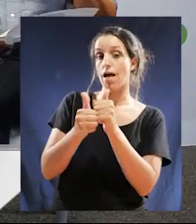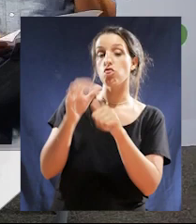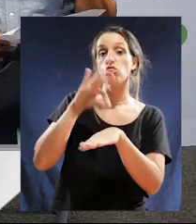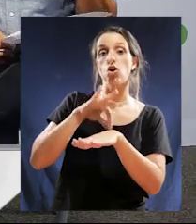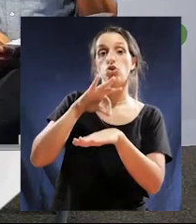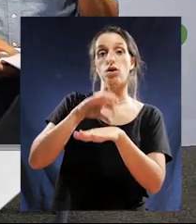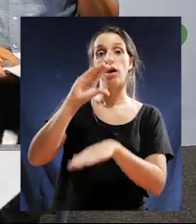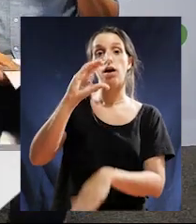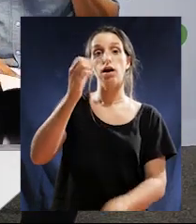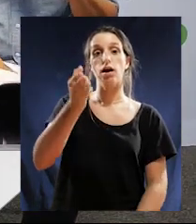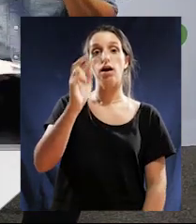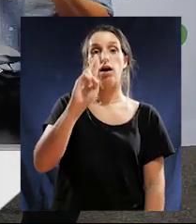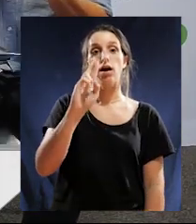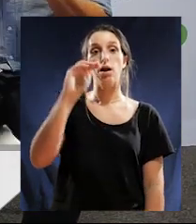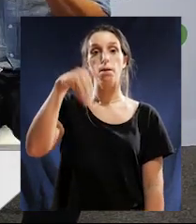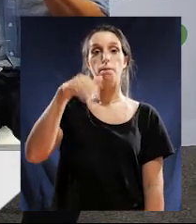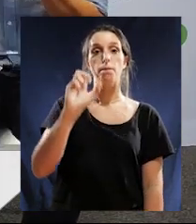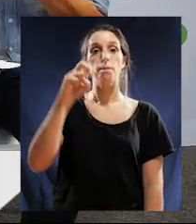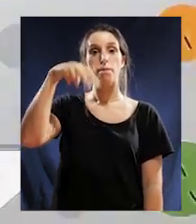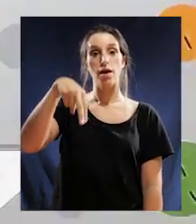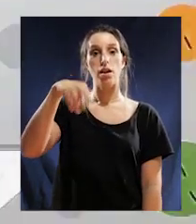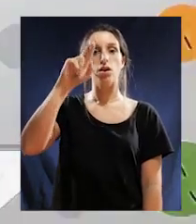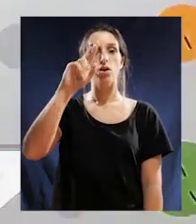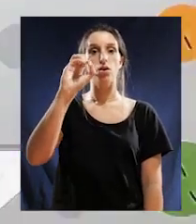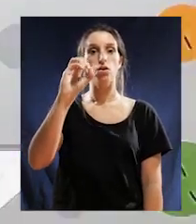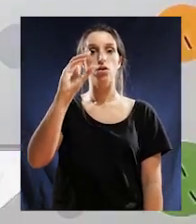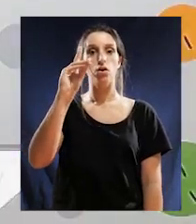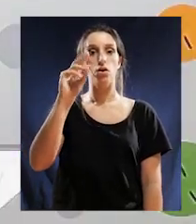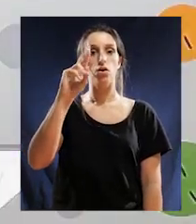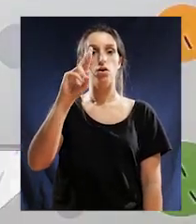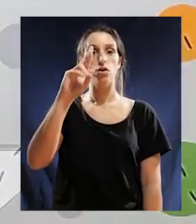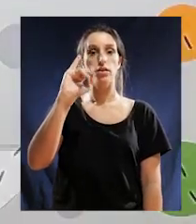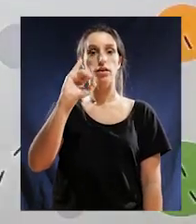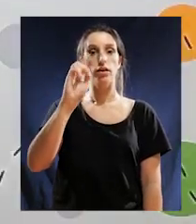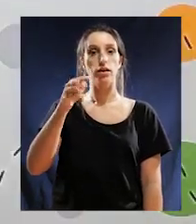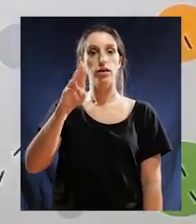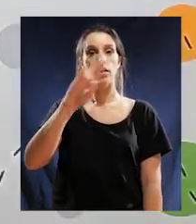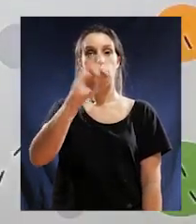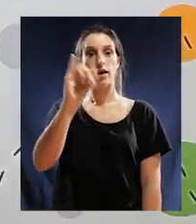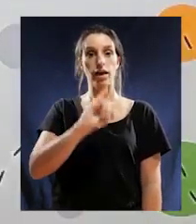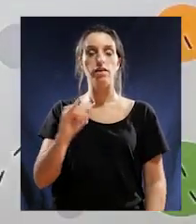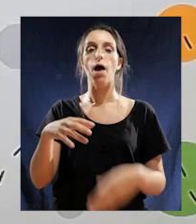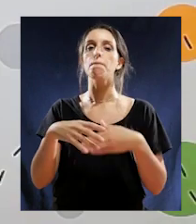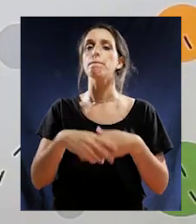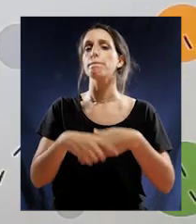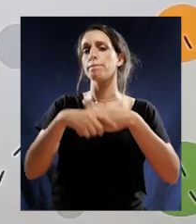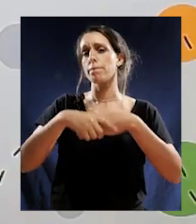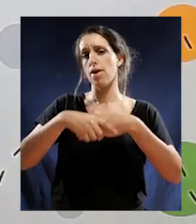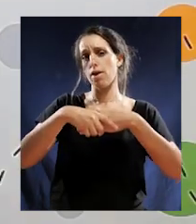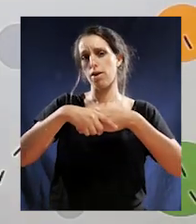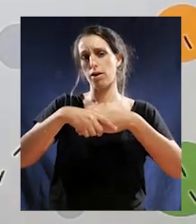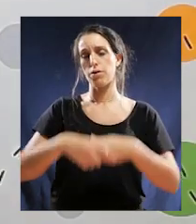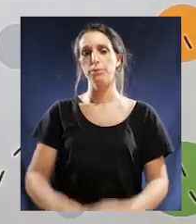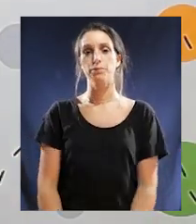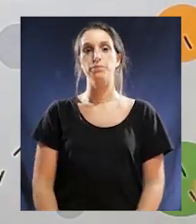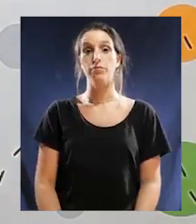nos ha acompañado en la doctora del carmen rodríguez una amiga de la casa